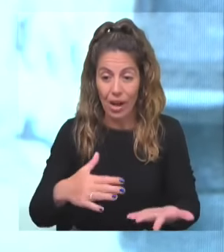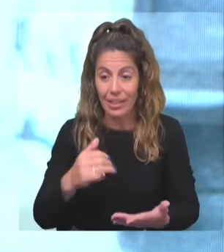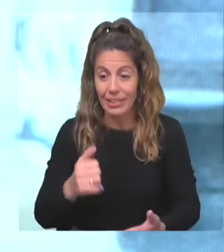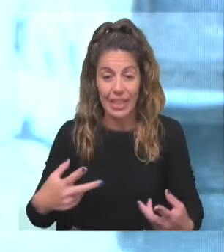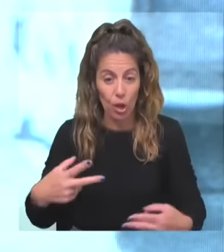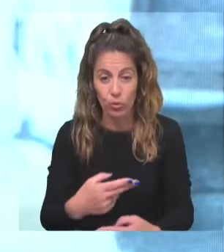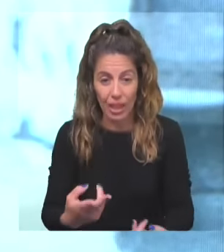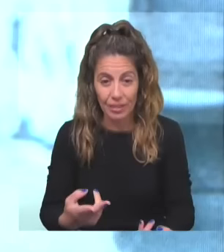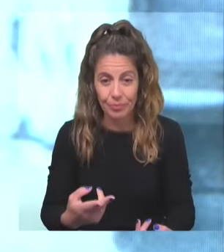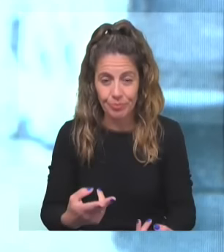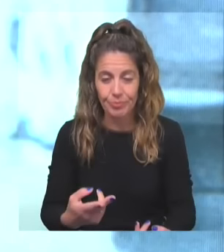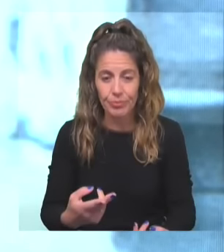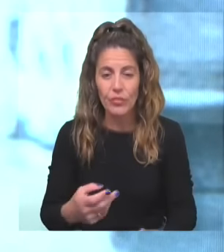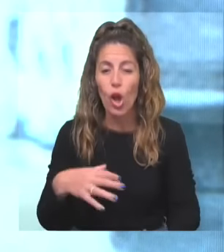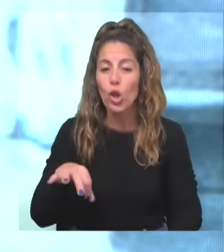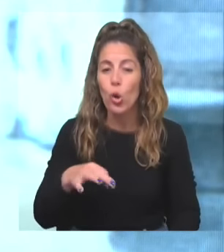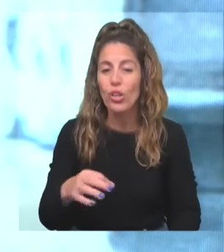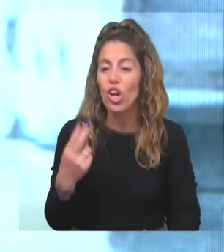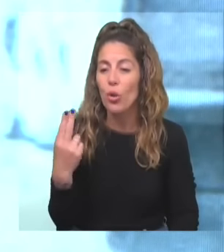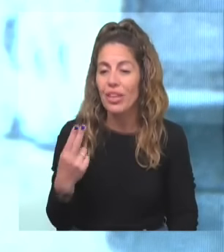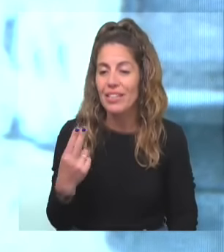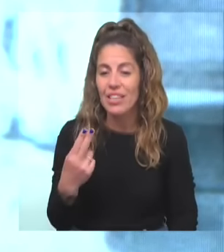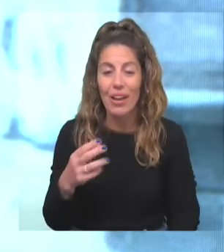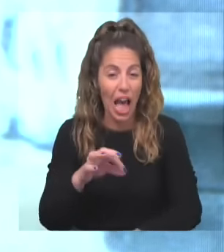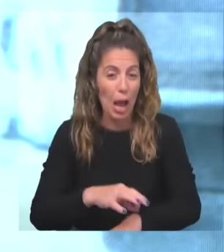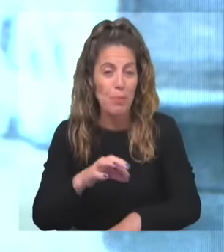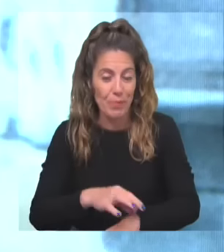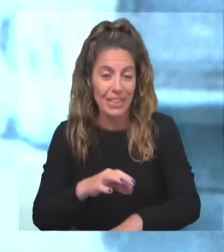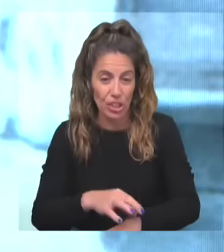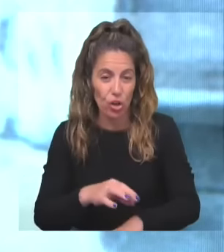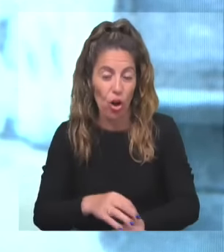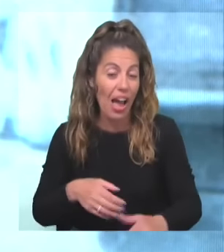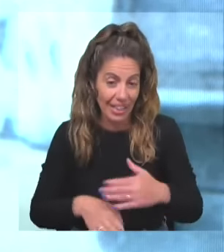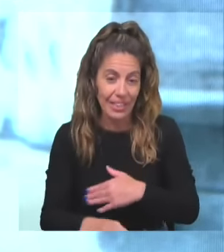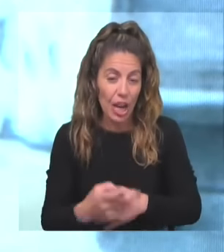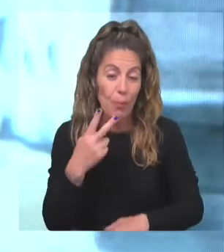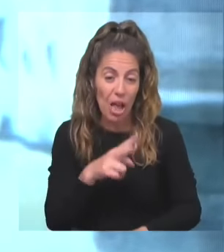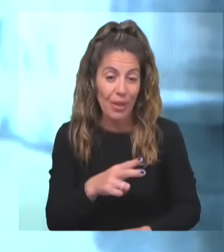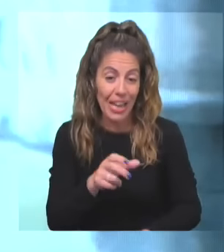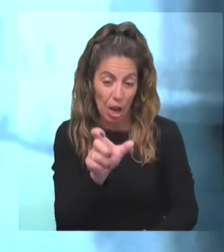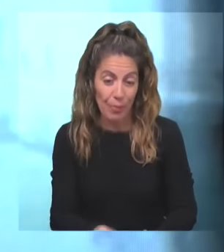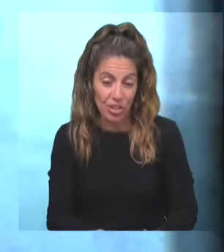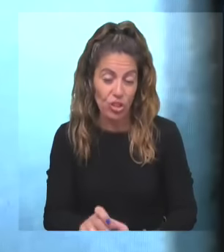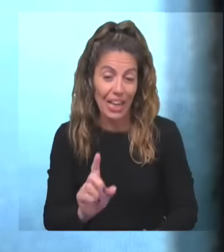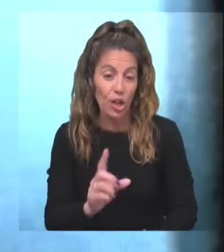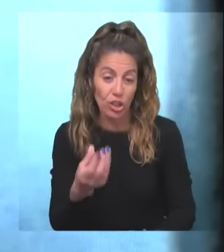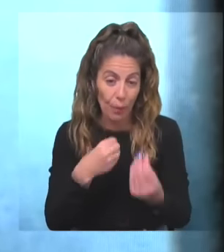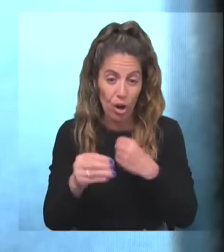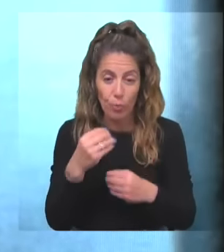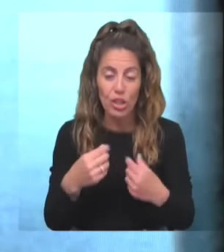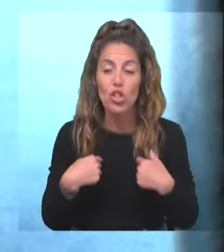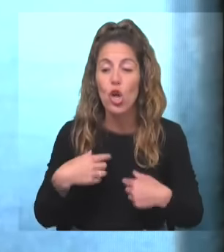cortan. Lo único que autorizaban era el médico de los ayunantes a que entrara. Y entonces, a partir de allí, bueno, que yo era el único que